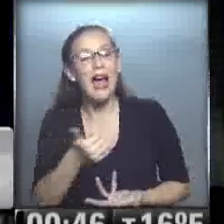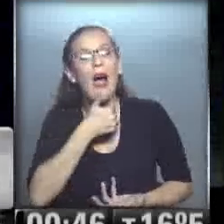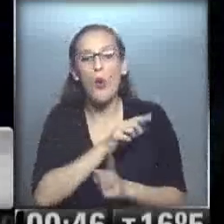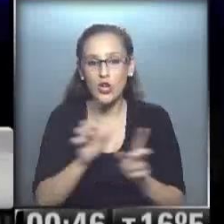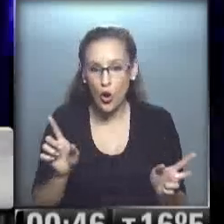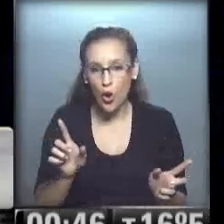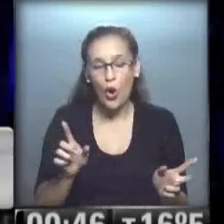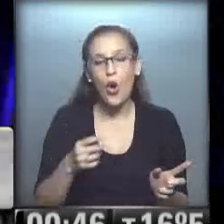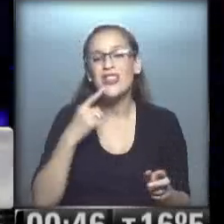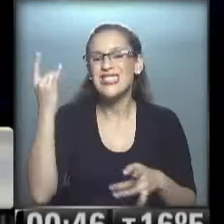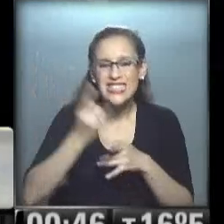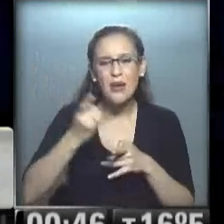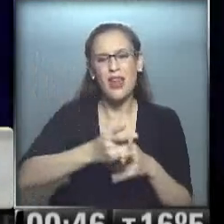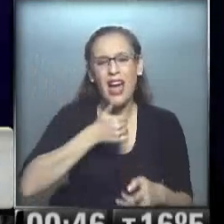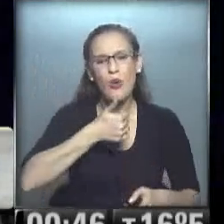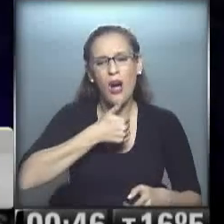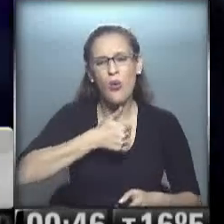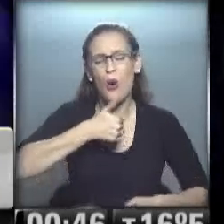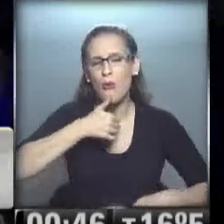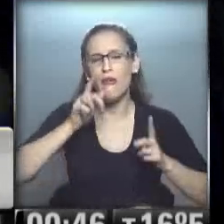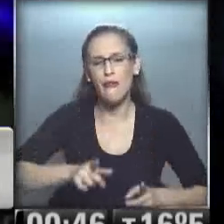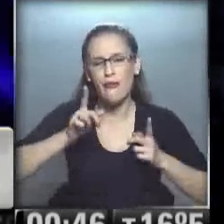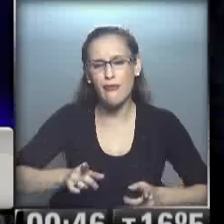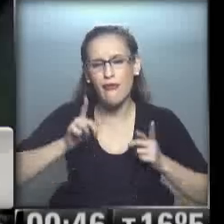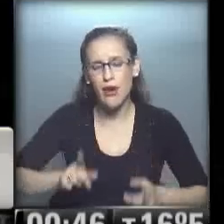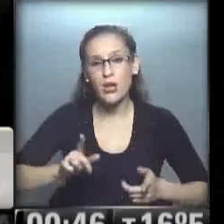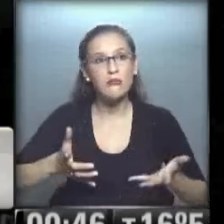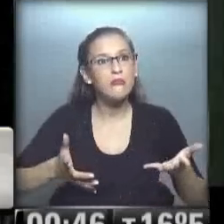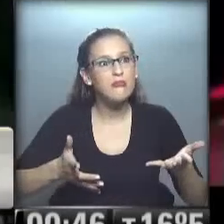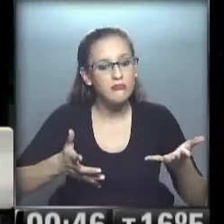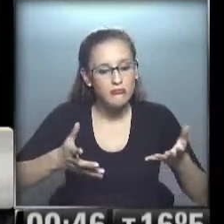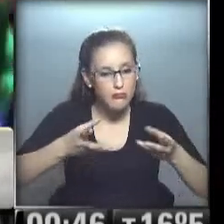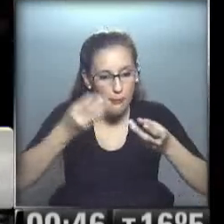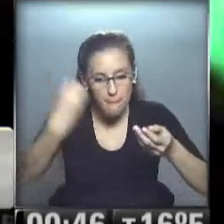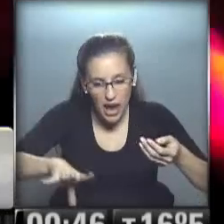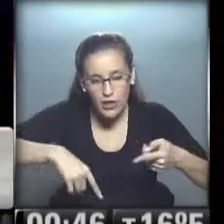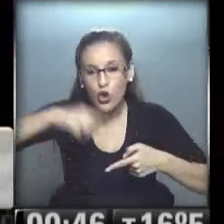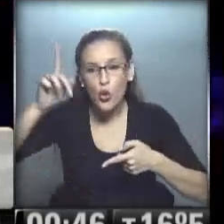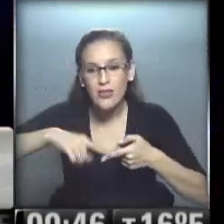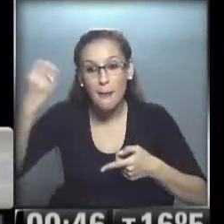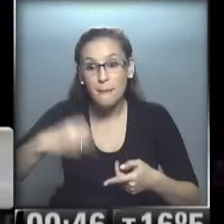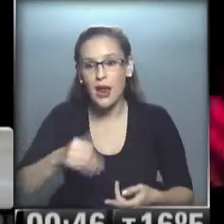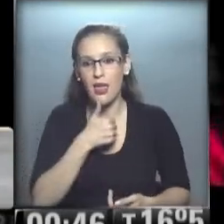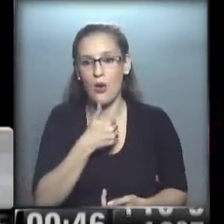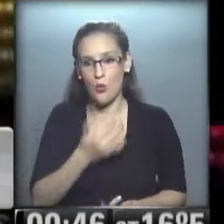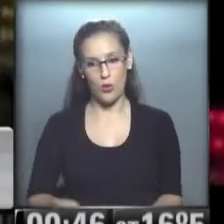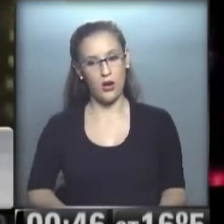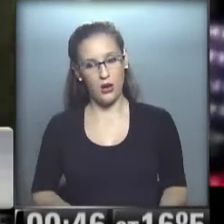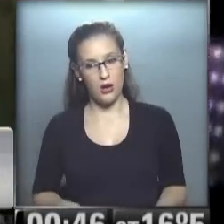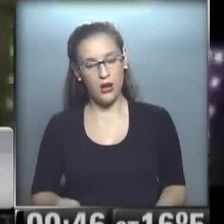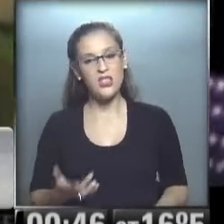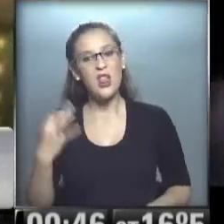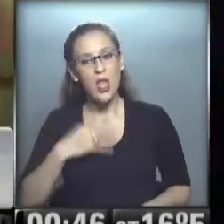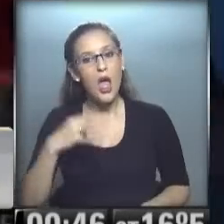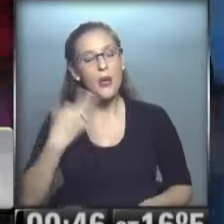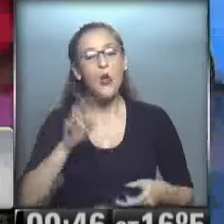agua casi todo el tiempo y son litros y litros de agua, que es un bien escaso, cada vez más escaso, de hecho, en el mundo y que hay que empezar a